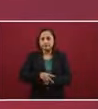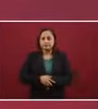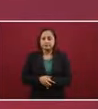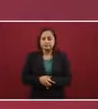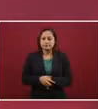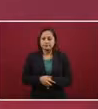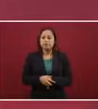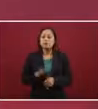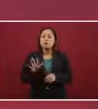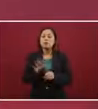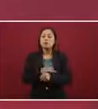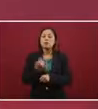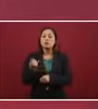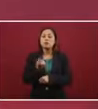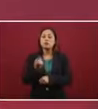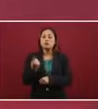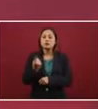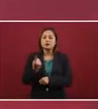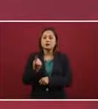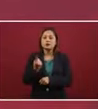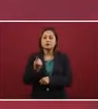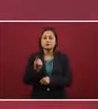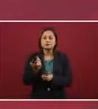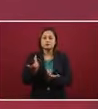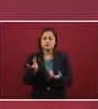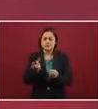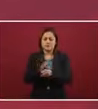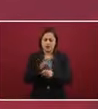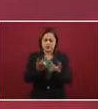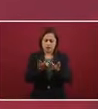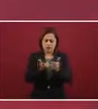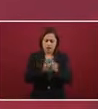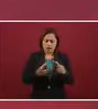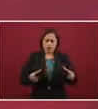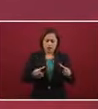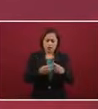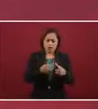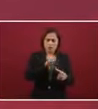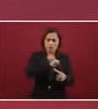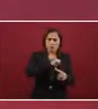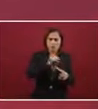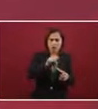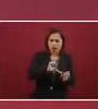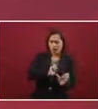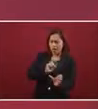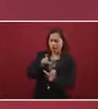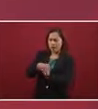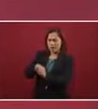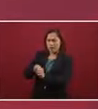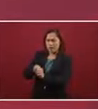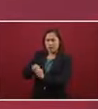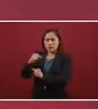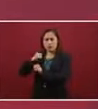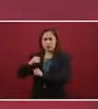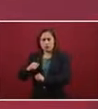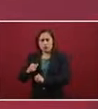la delincuencia tenga el apoyo, el respaldo de la autoridad.